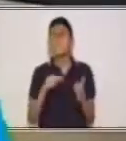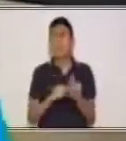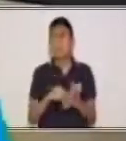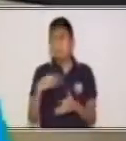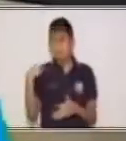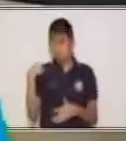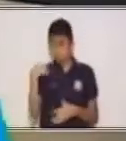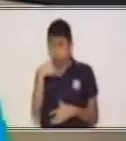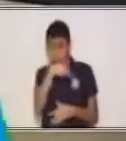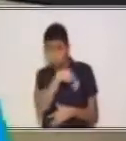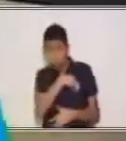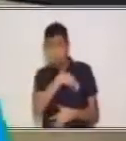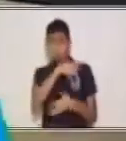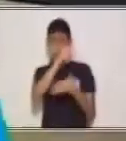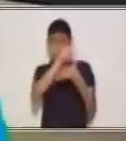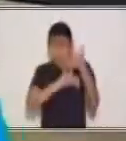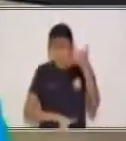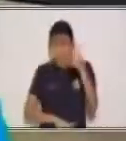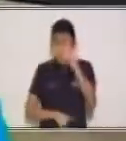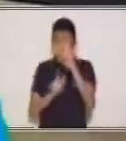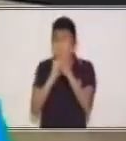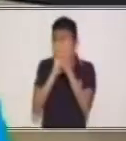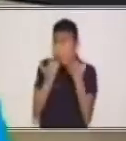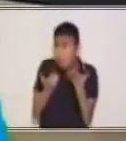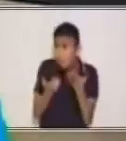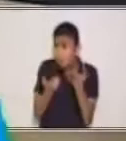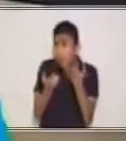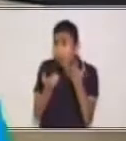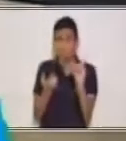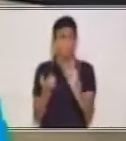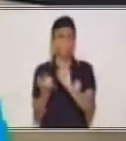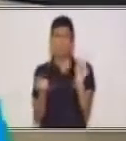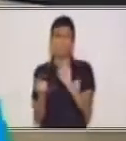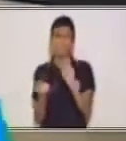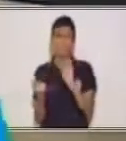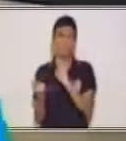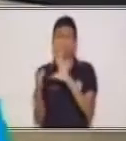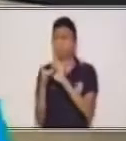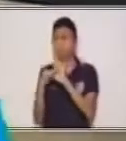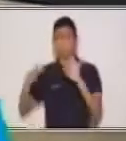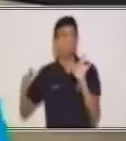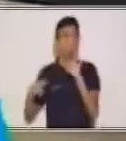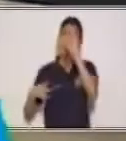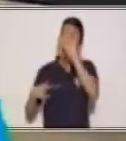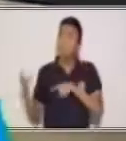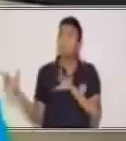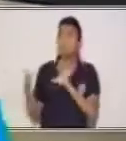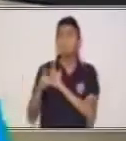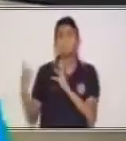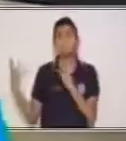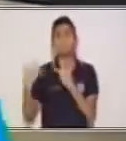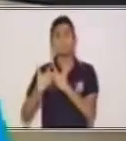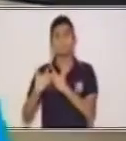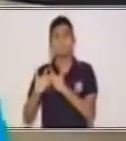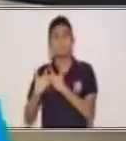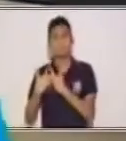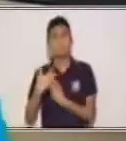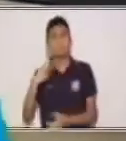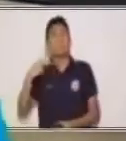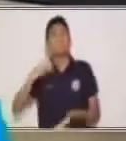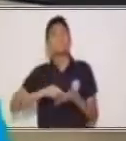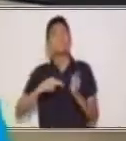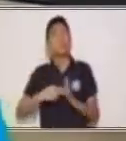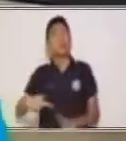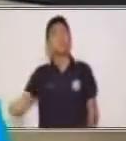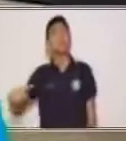nosotros? ¿Nosotros leí un libro? No, no concuerda. Tiene que concordar. En este caso sería